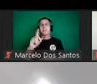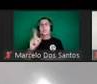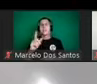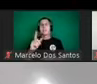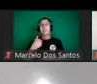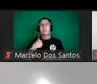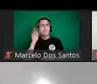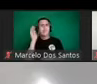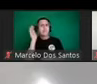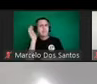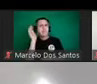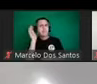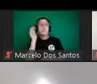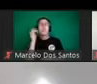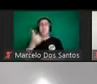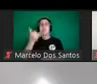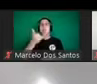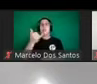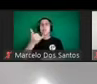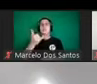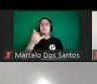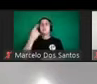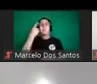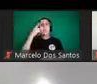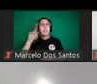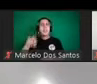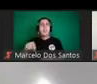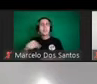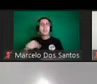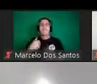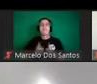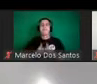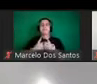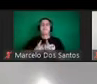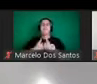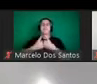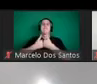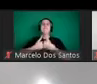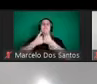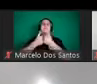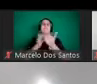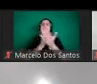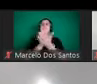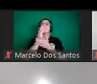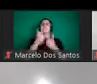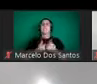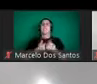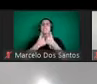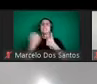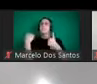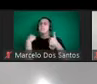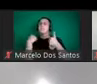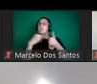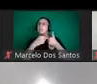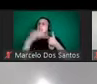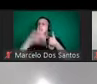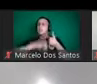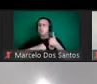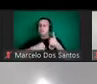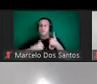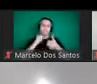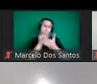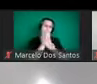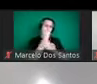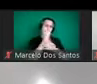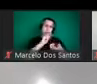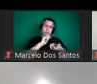bien. Estamos aquí justamente en un plan de mejora permanente, exigiéndonos día a día tener la mejor prestación de